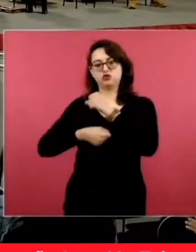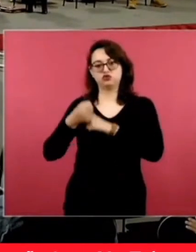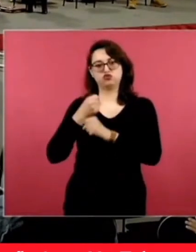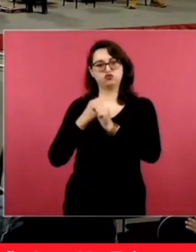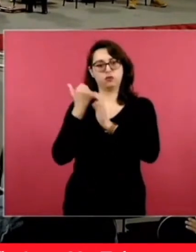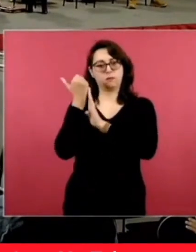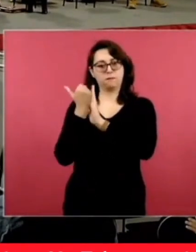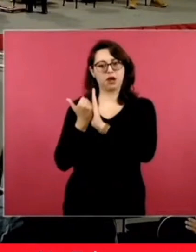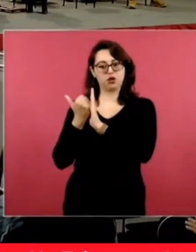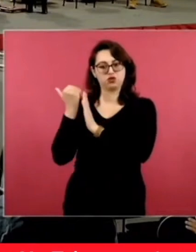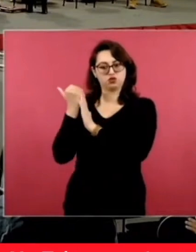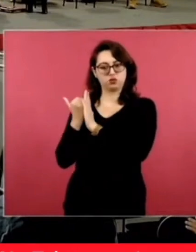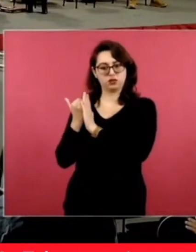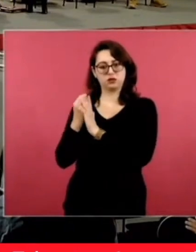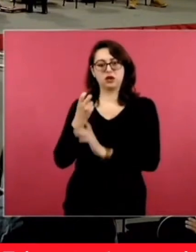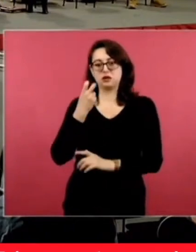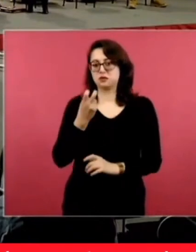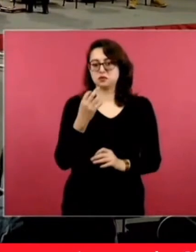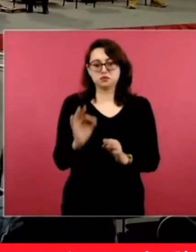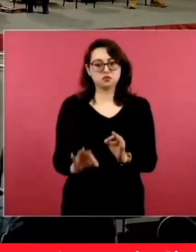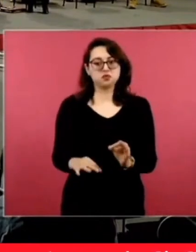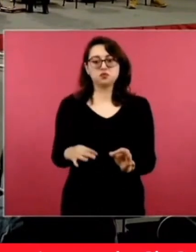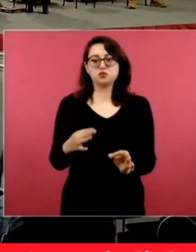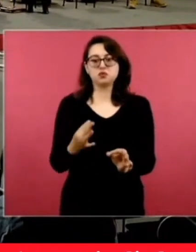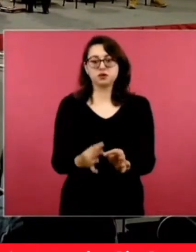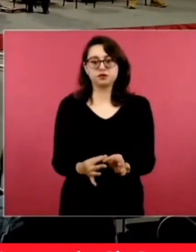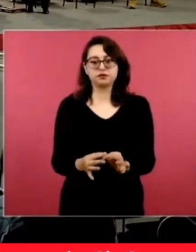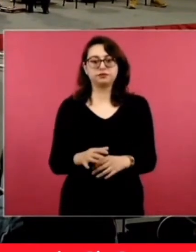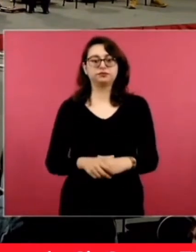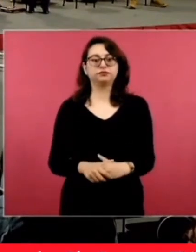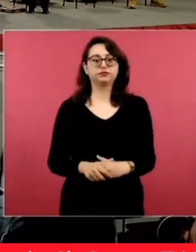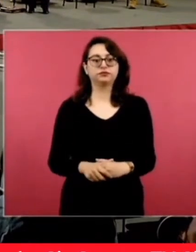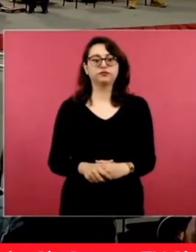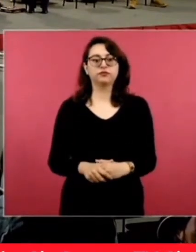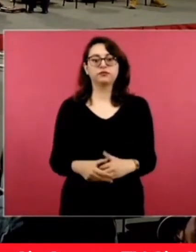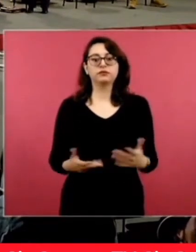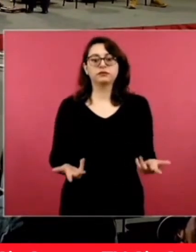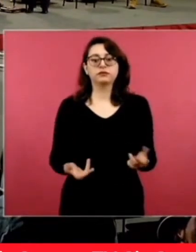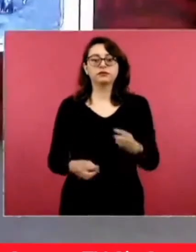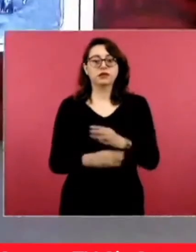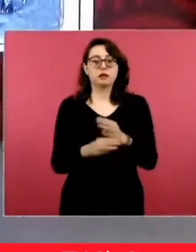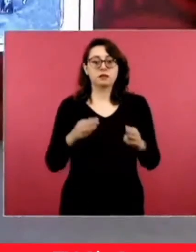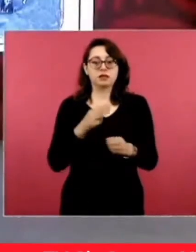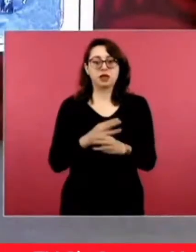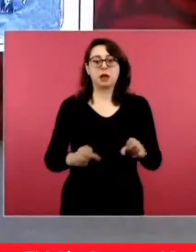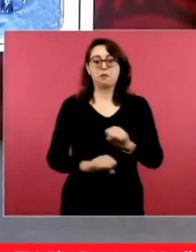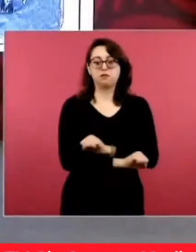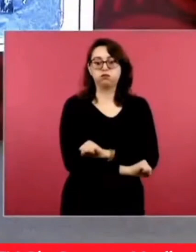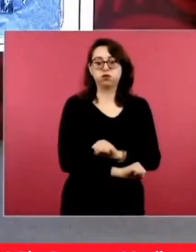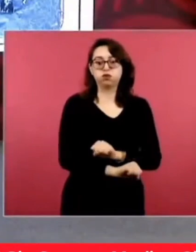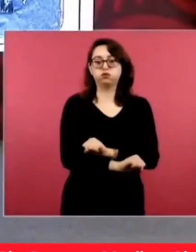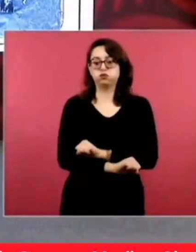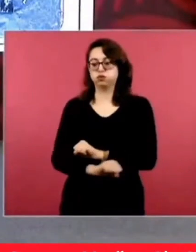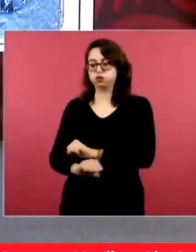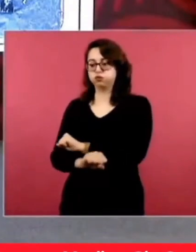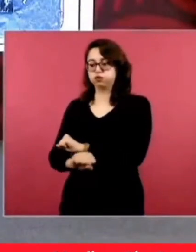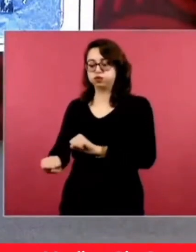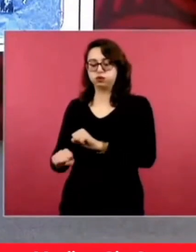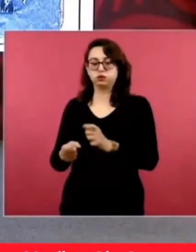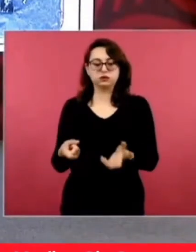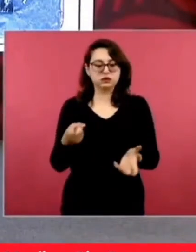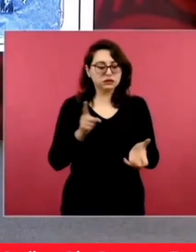también Creo que es todo bien como conclusión Pues todos estos artefactos exclusivos son de fabricación